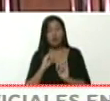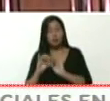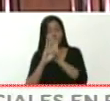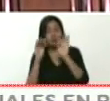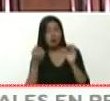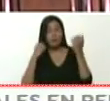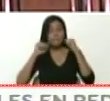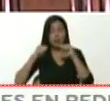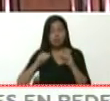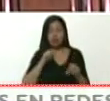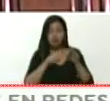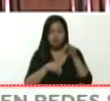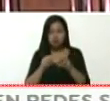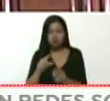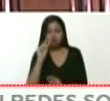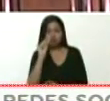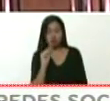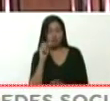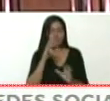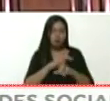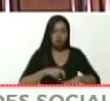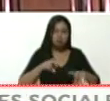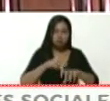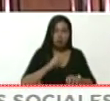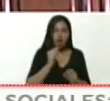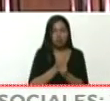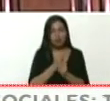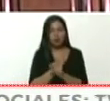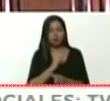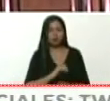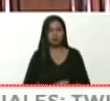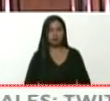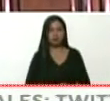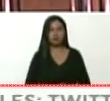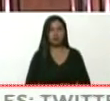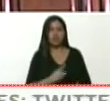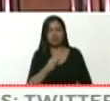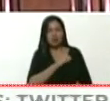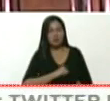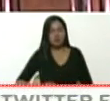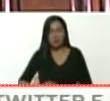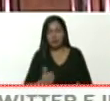Prácticas agronómicas de mínima labranza. Esto es para los flojos.